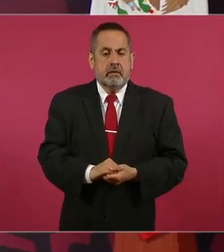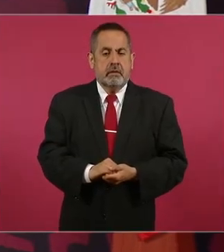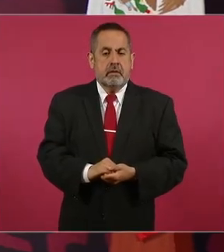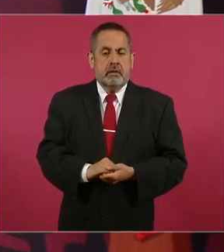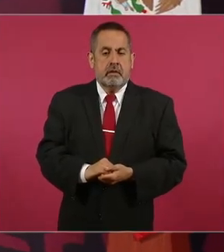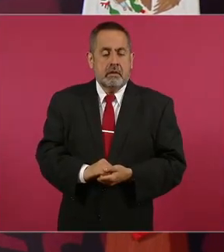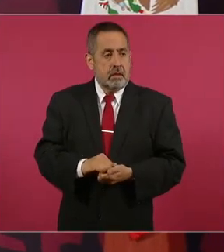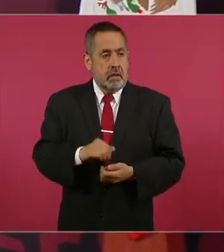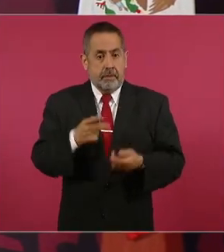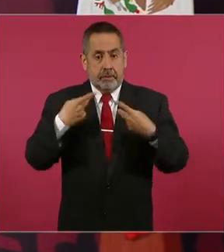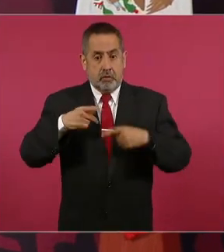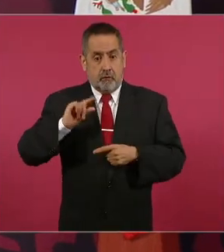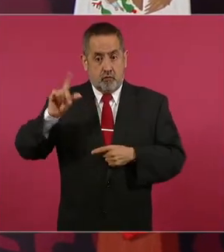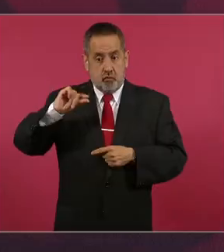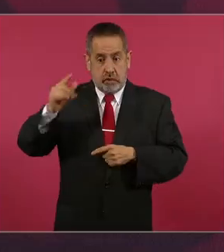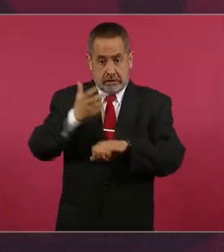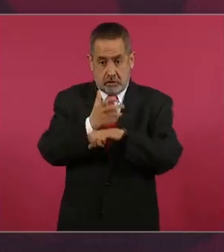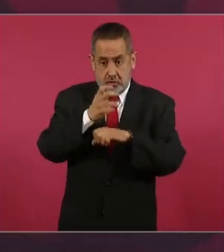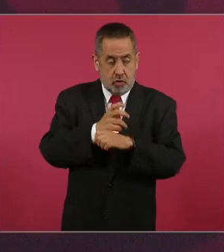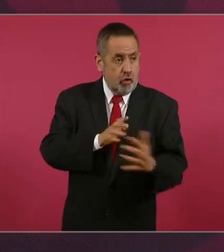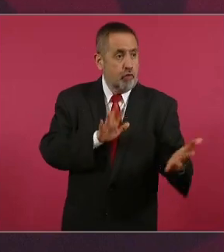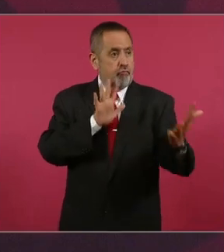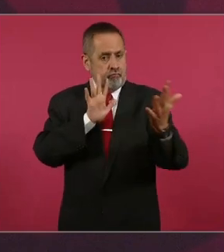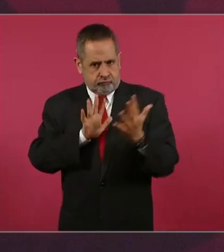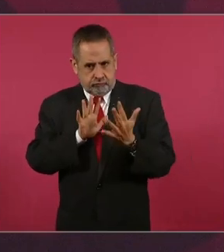funcionarios del gobierno de Estados Unidos, ¿por qué no